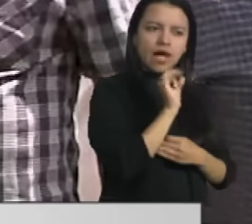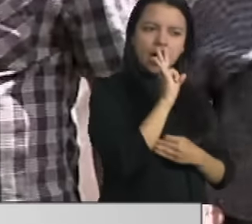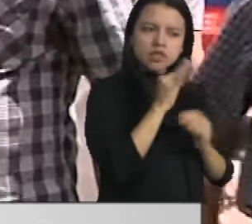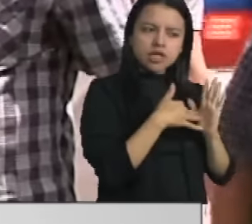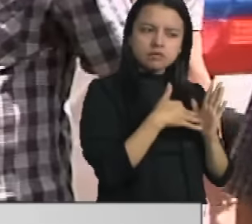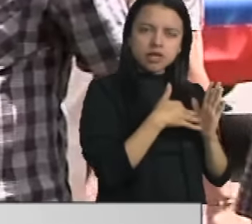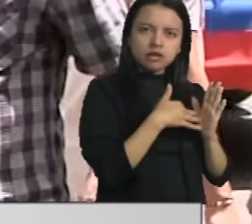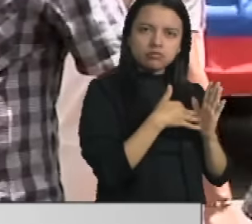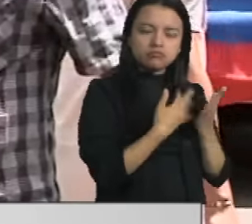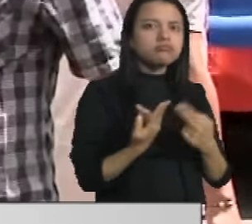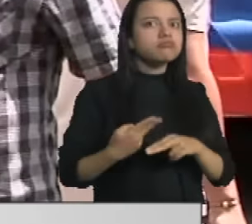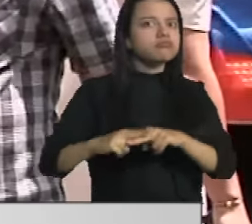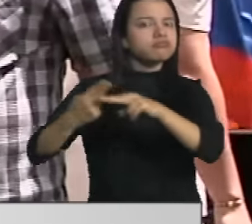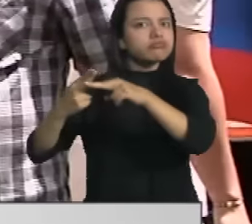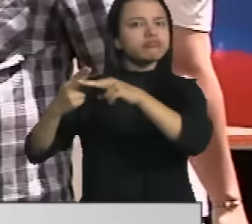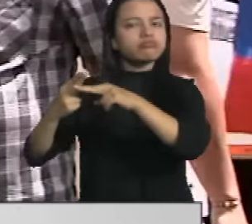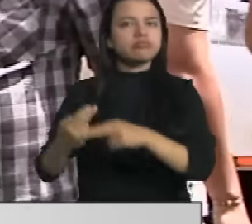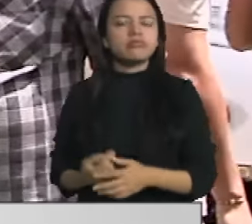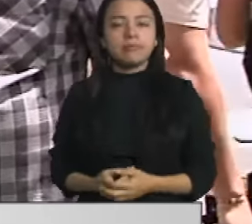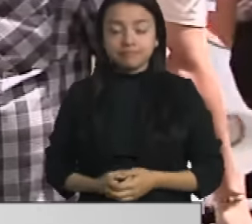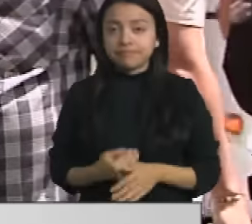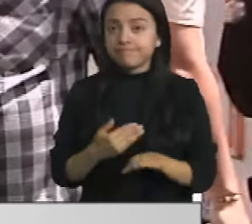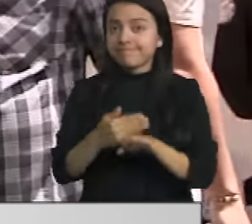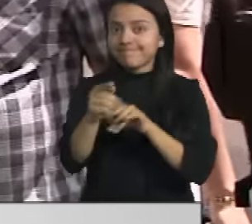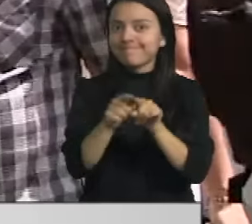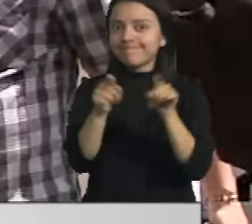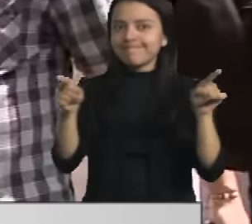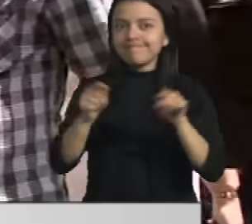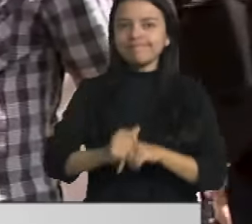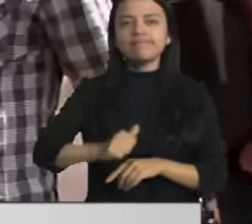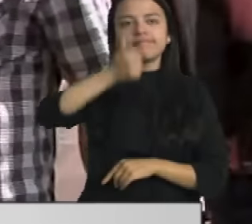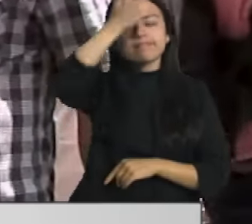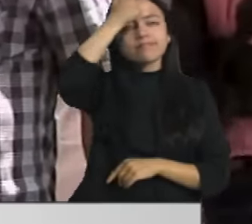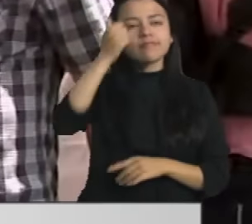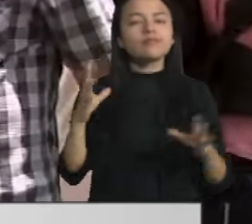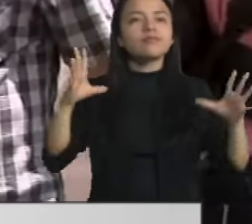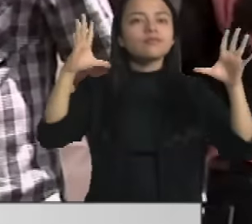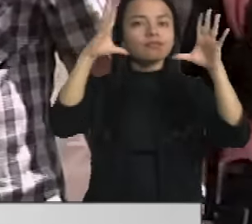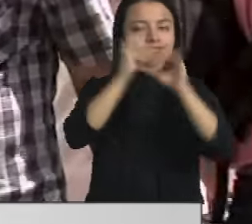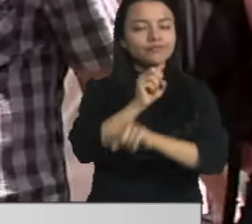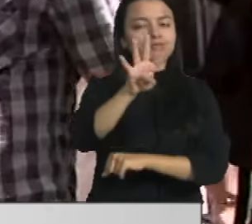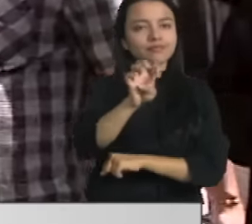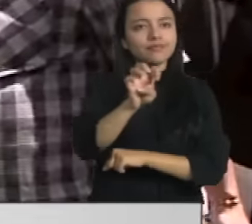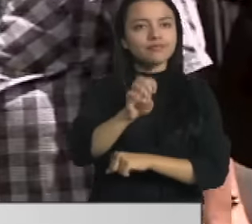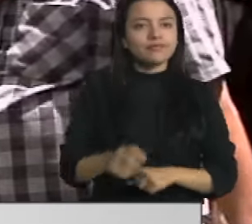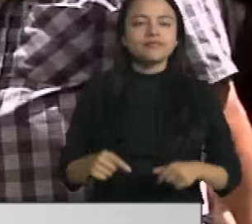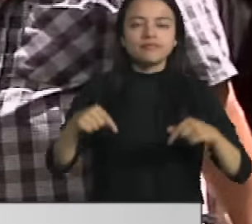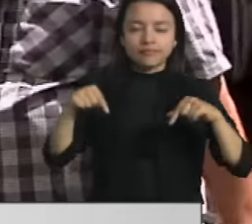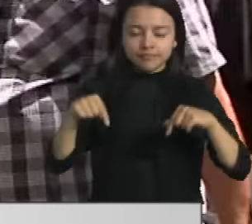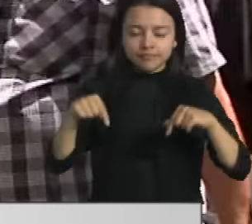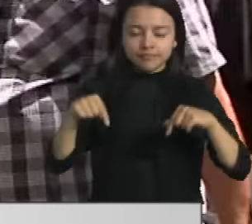3.500. Información que estaremos ampliando en nuestra emisión central de las 9 de la noche desde la capital de Antioquia.